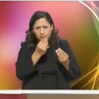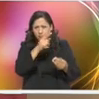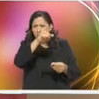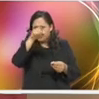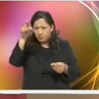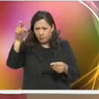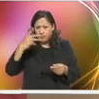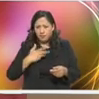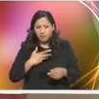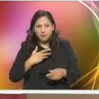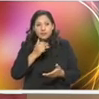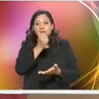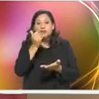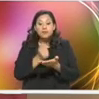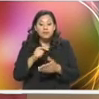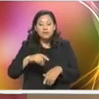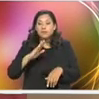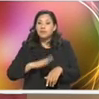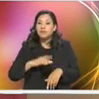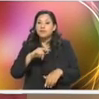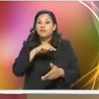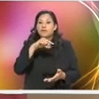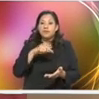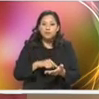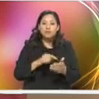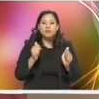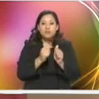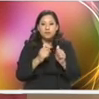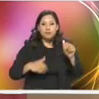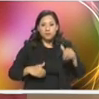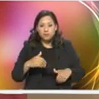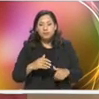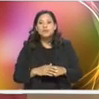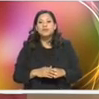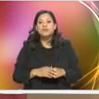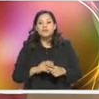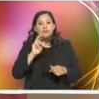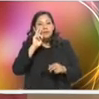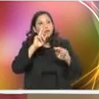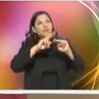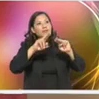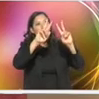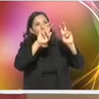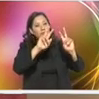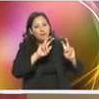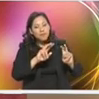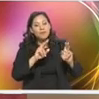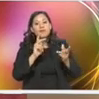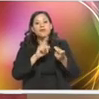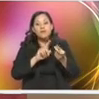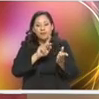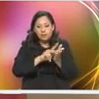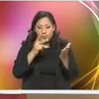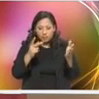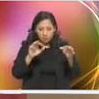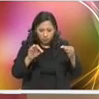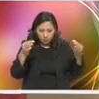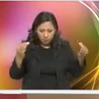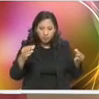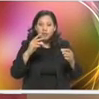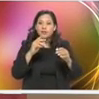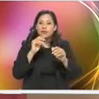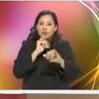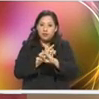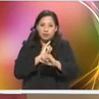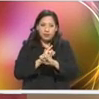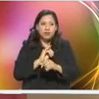ciudad, es la ciudad que tiene más establecimientos con teatro. Vean la cartelera en el periódico, vean la cartelera en